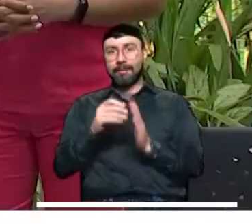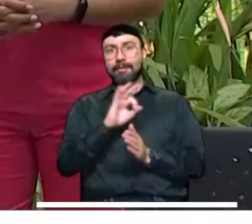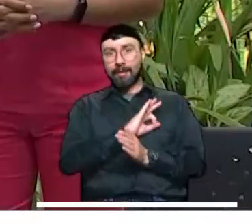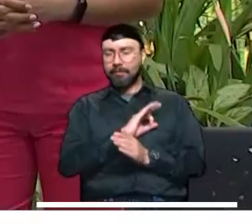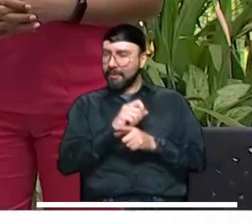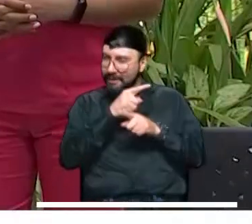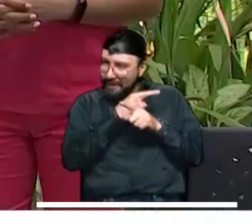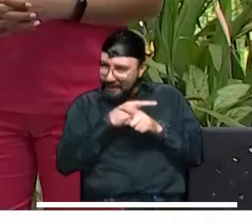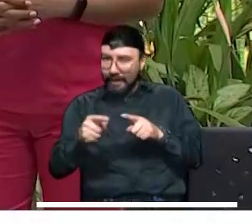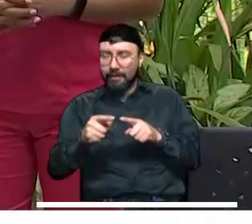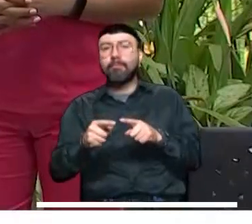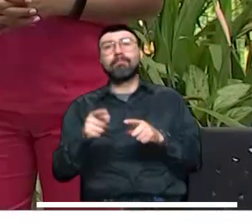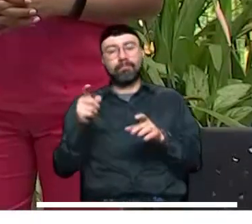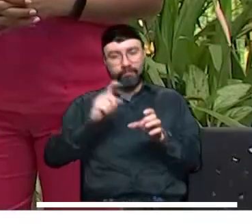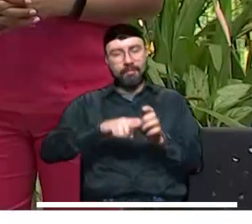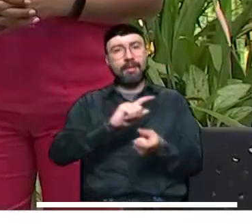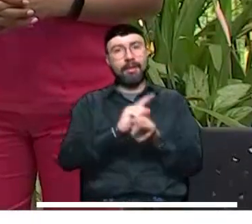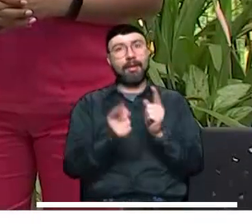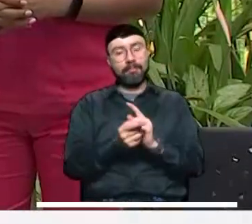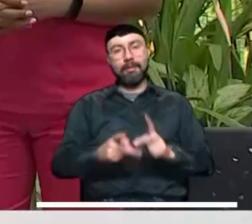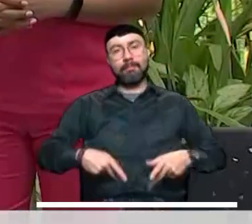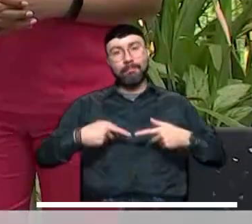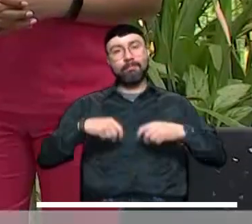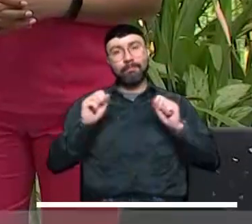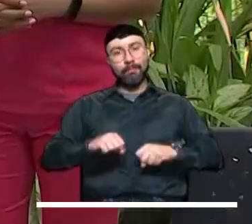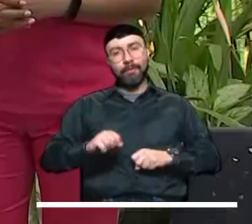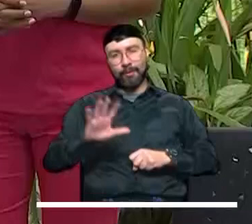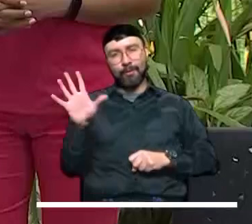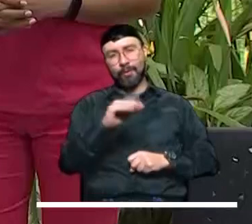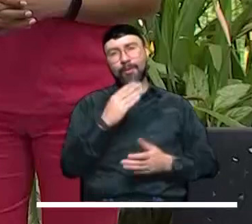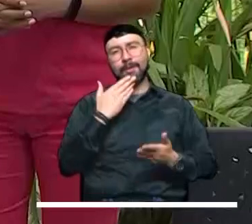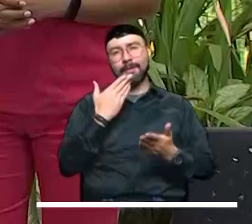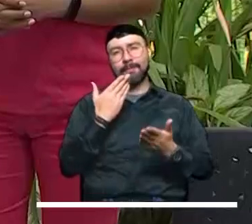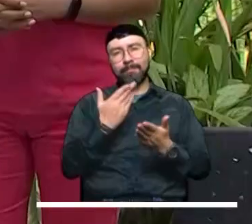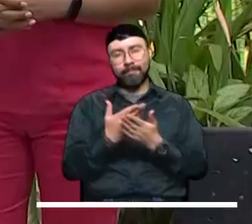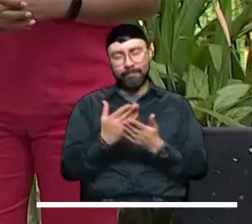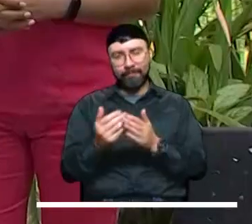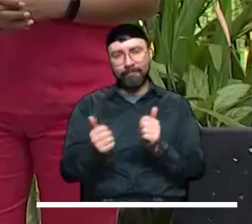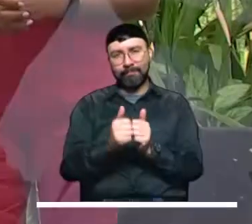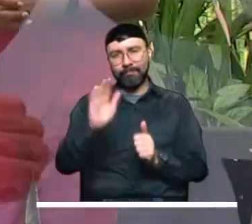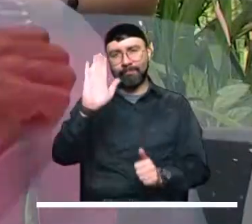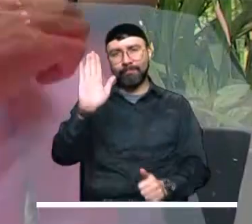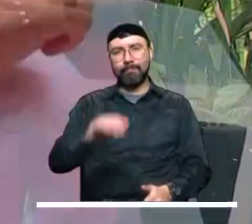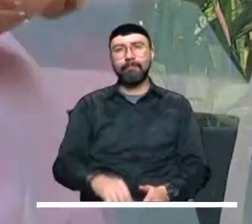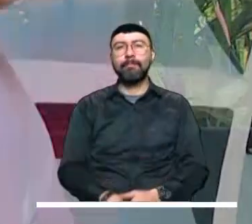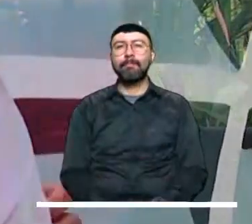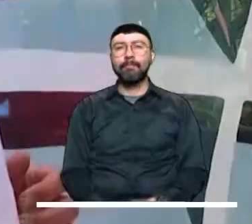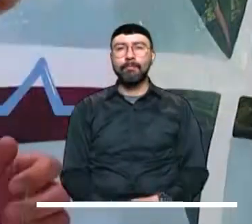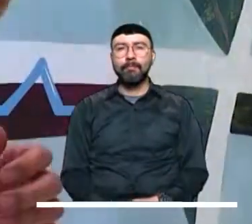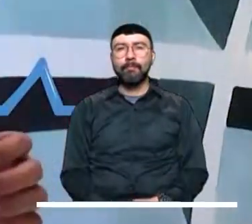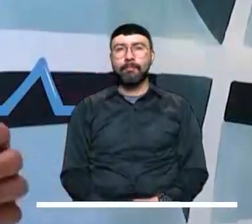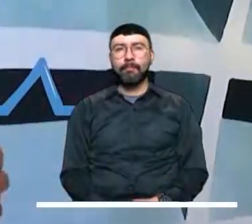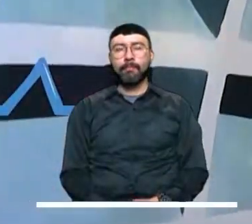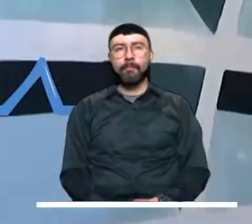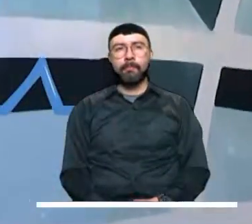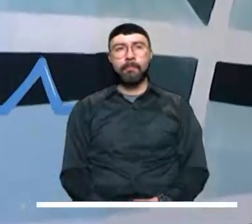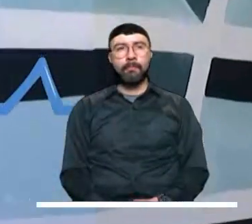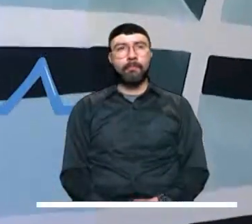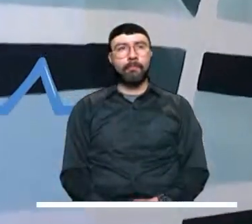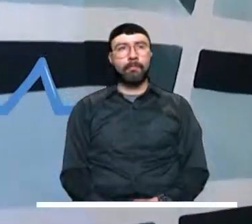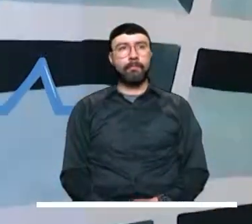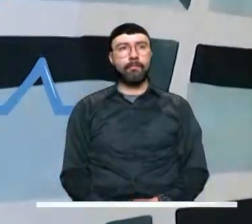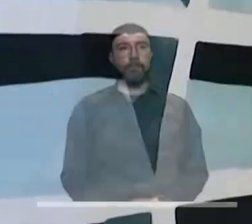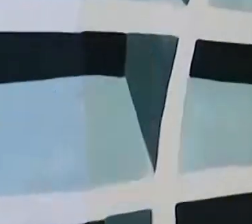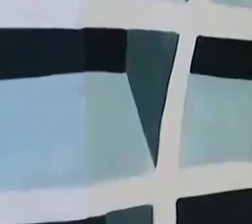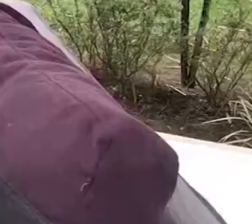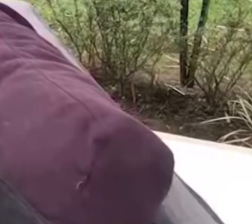una semana que les va a transformar la vida. A todos ustedes, mil gracias por estar con nosotros. Conexión.